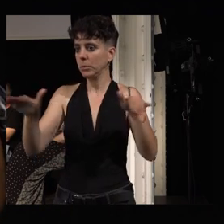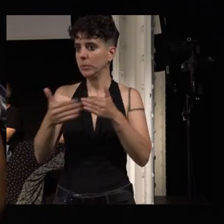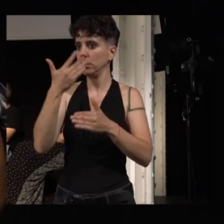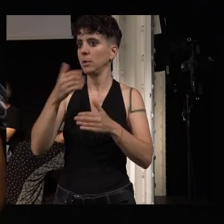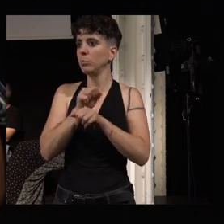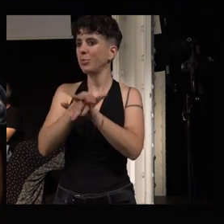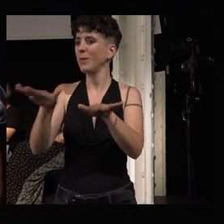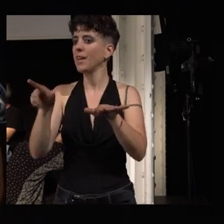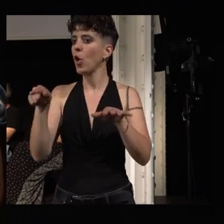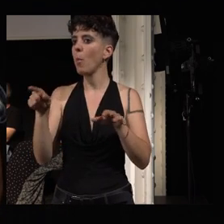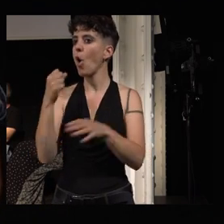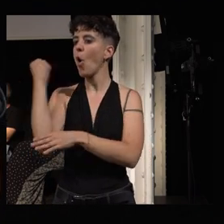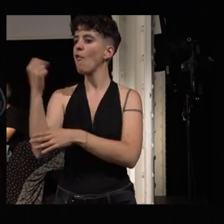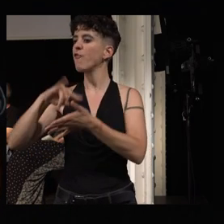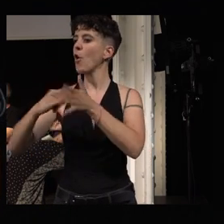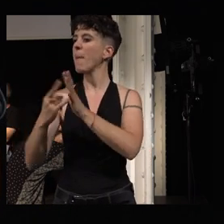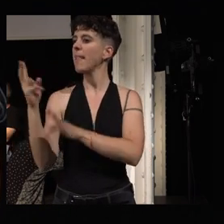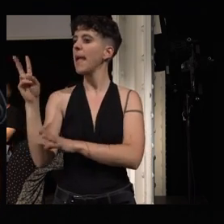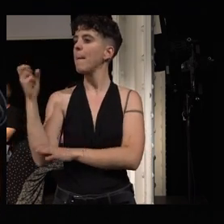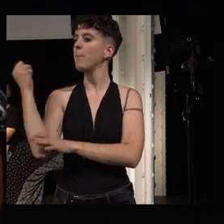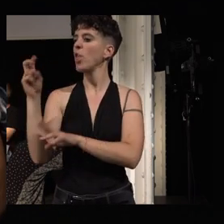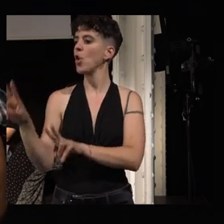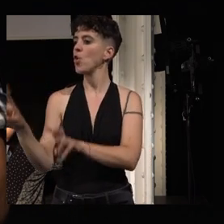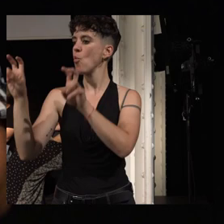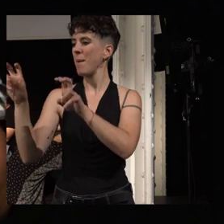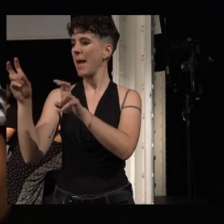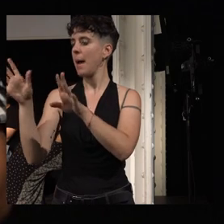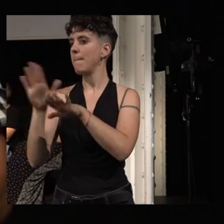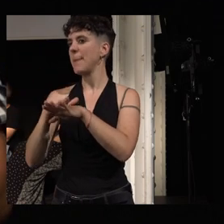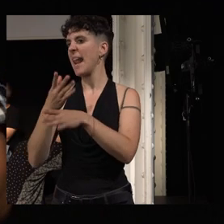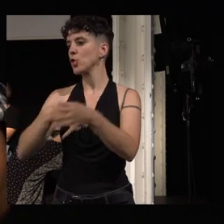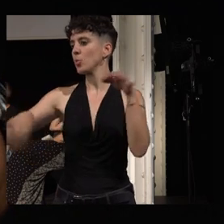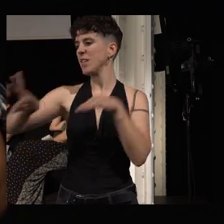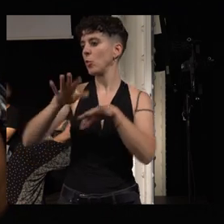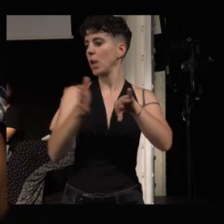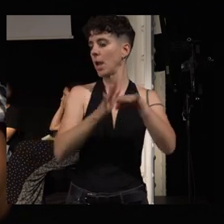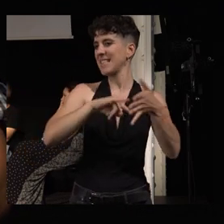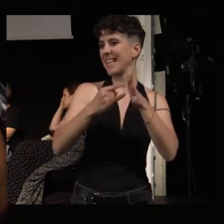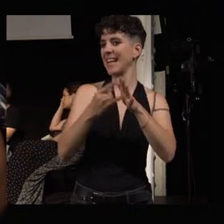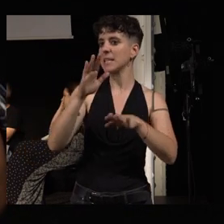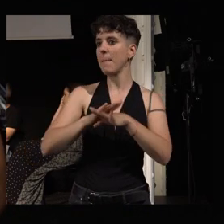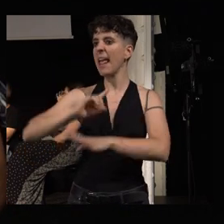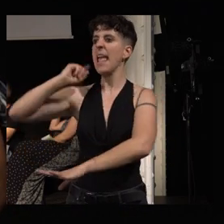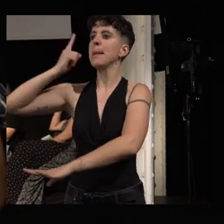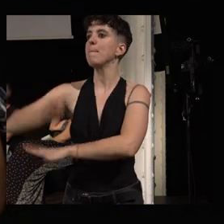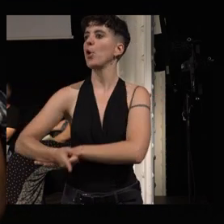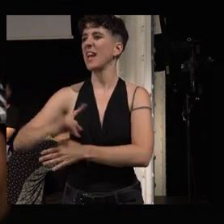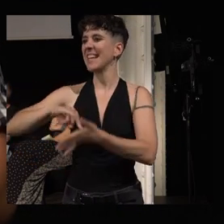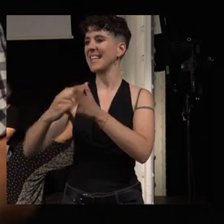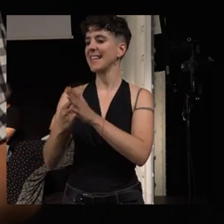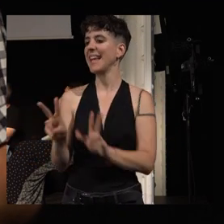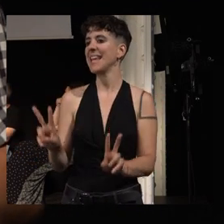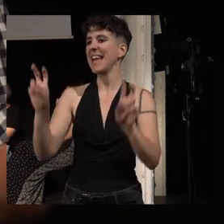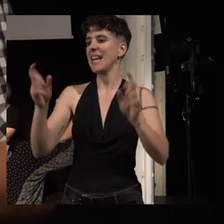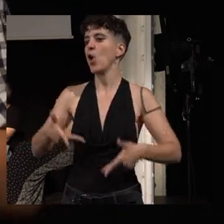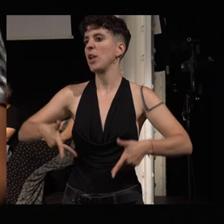de poder que trata de superar las tradicionales representaciones de izquierdas y derechas para imponer estrategias neoliberales, ¿no? Y ella se planteaba si esto